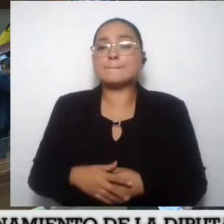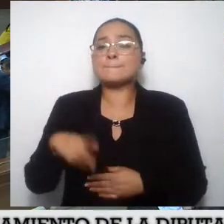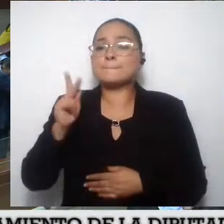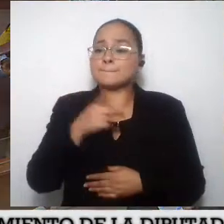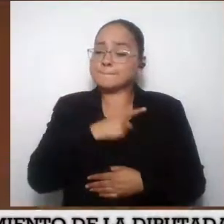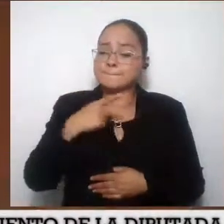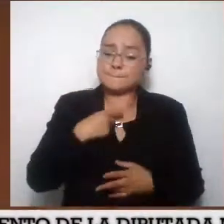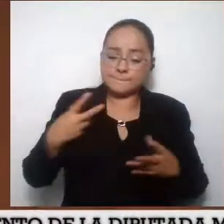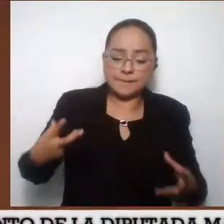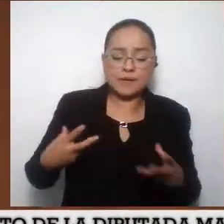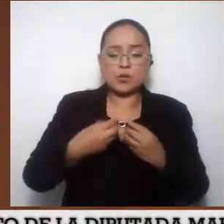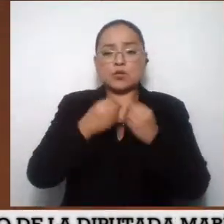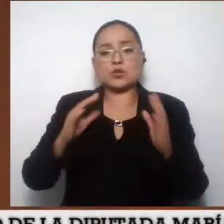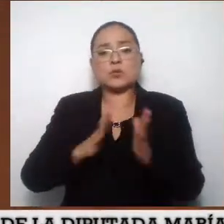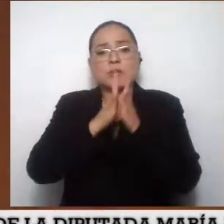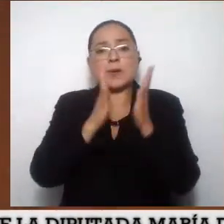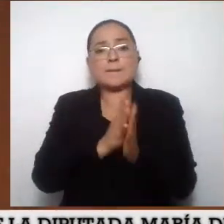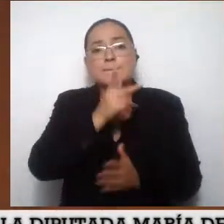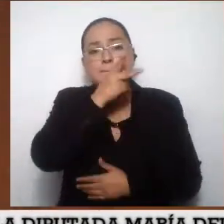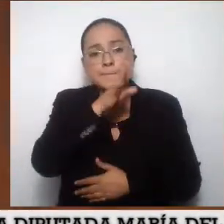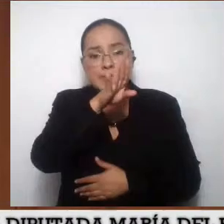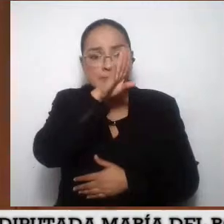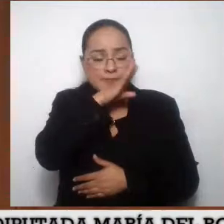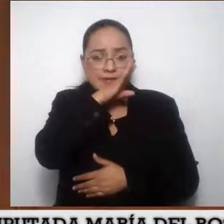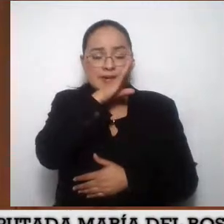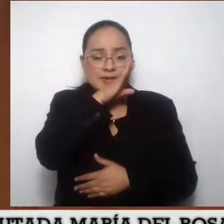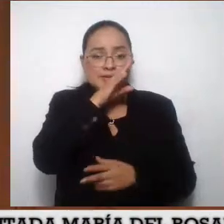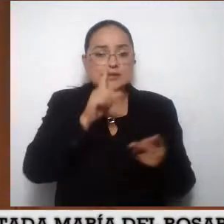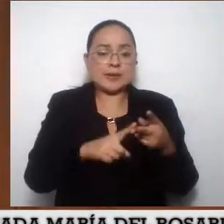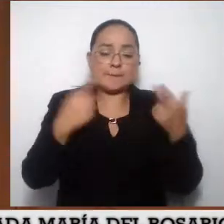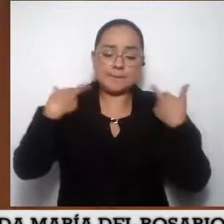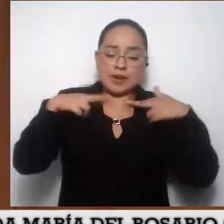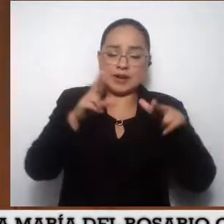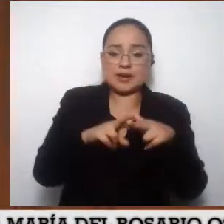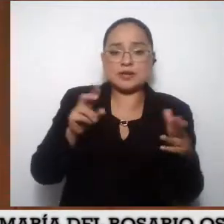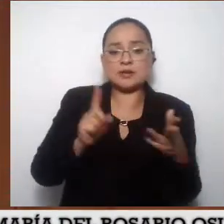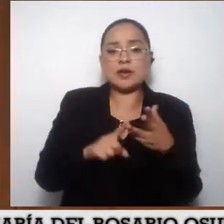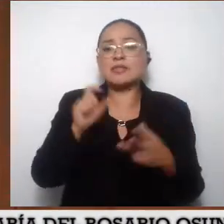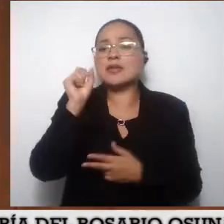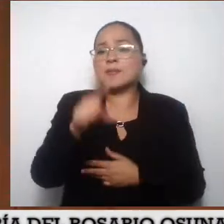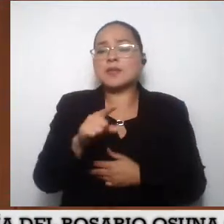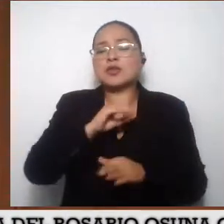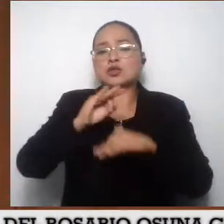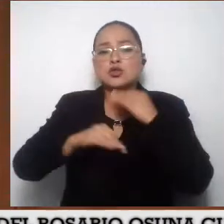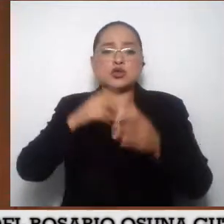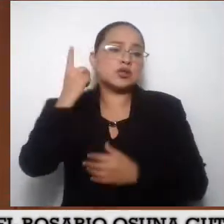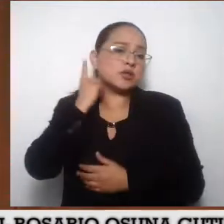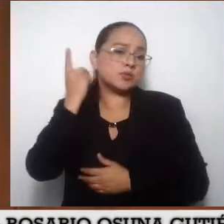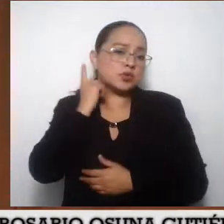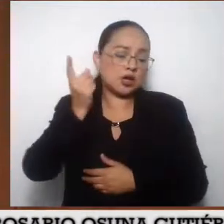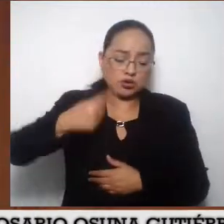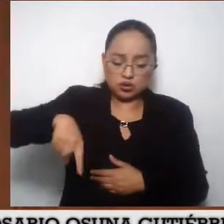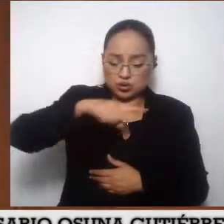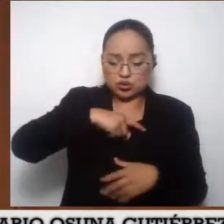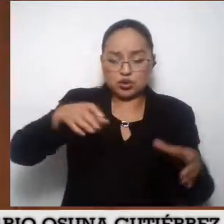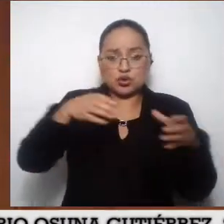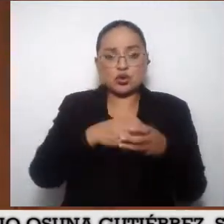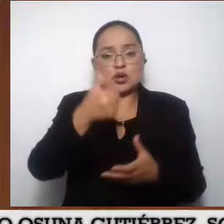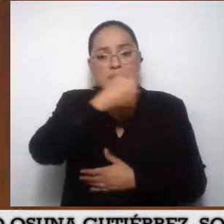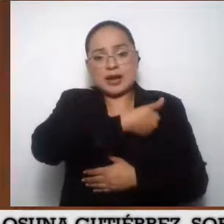todos los padres de familia, a los docentes y a todos los diputados, porque cada uno de